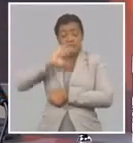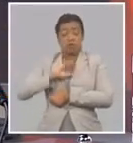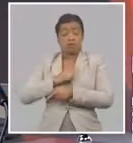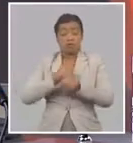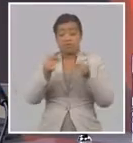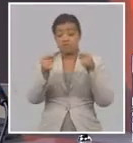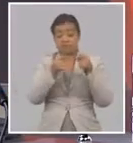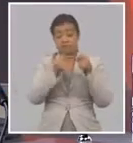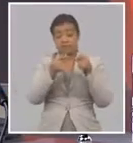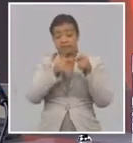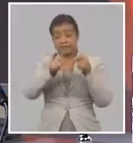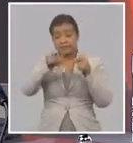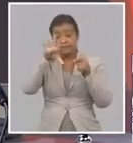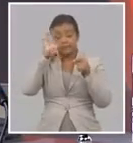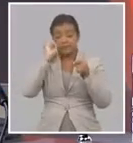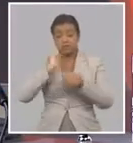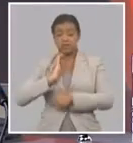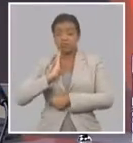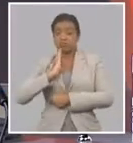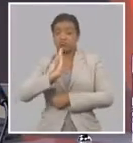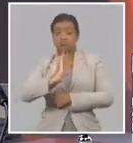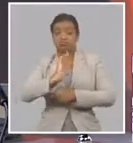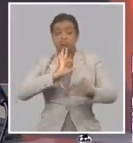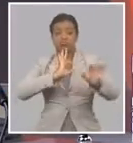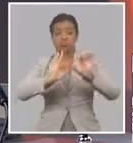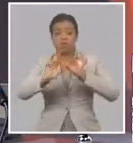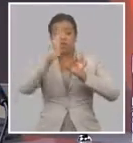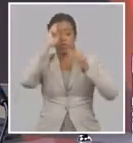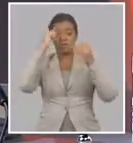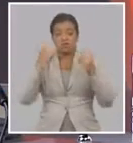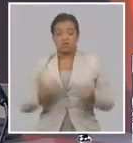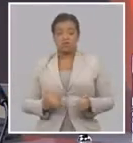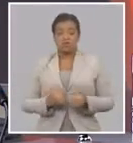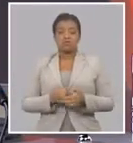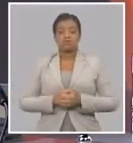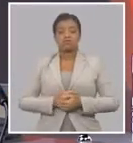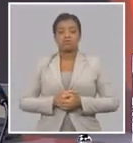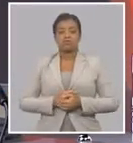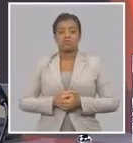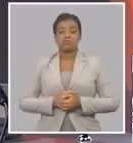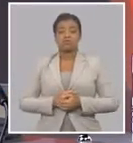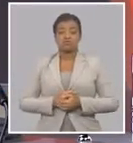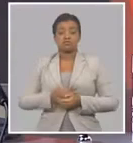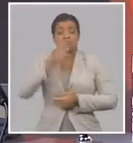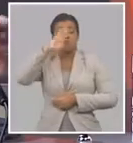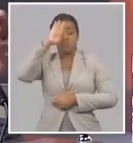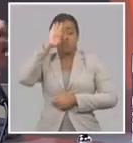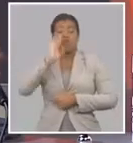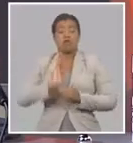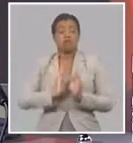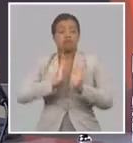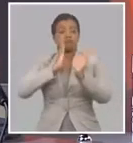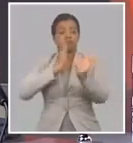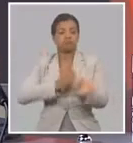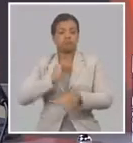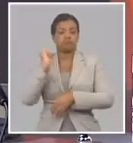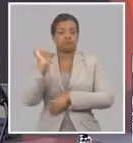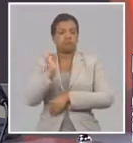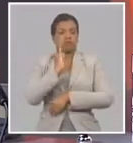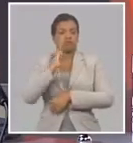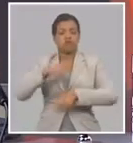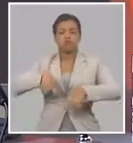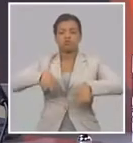lugar para que se entienda el respeto por estos protocolos el estado parte firmante de reglamento sanitario internacional y ha sido históricamente